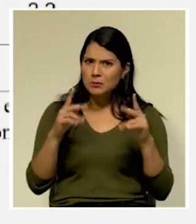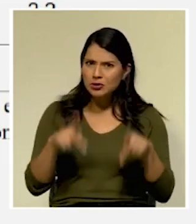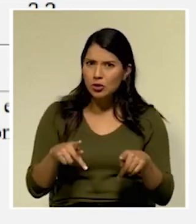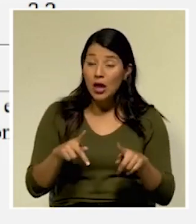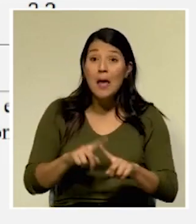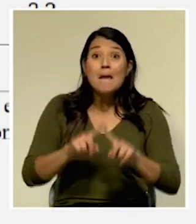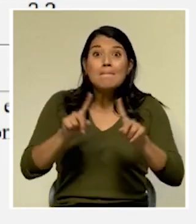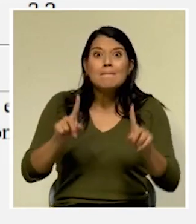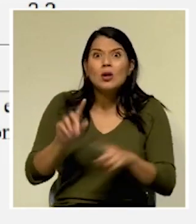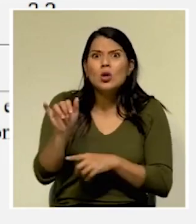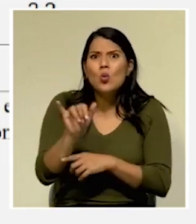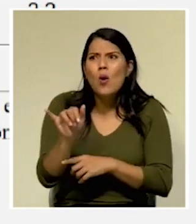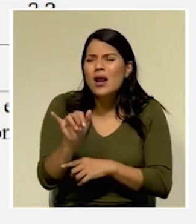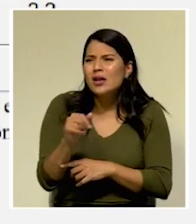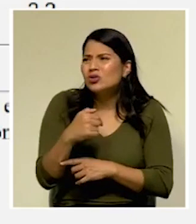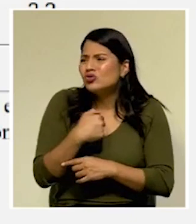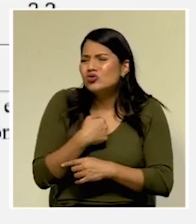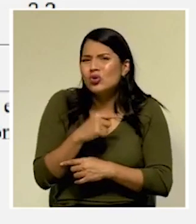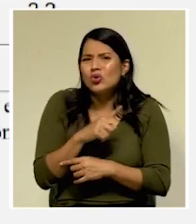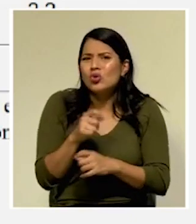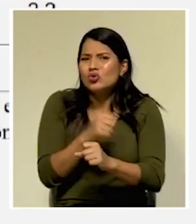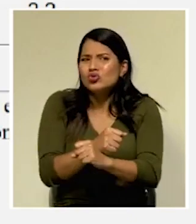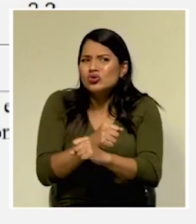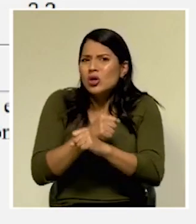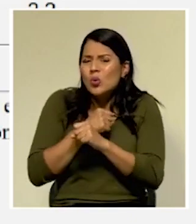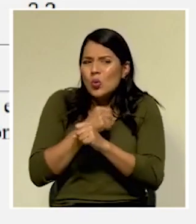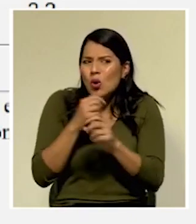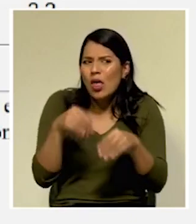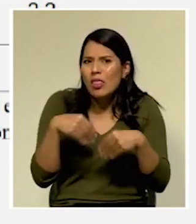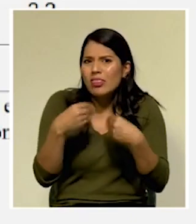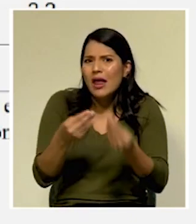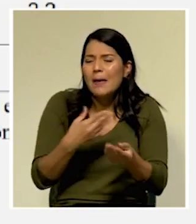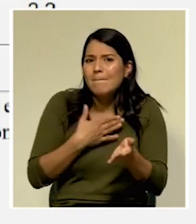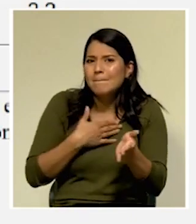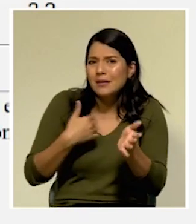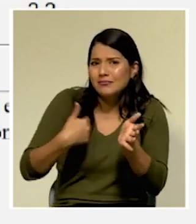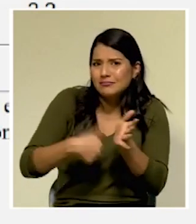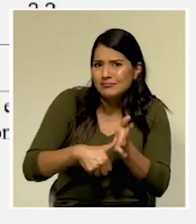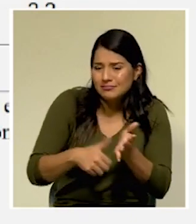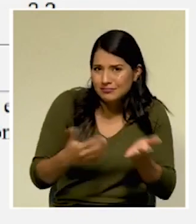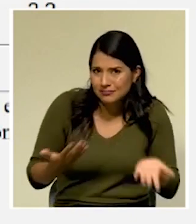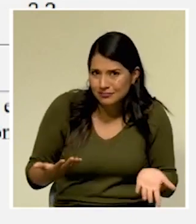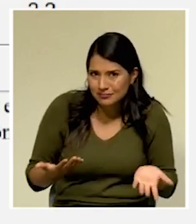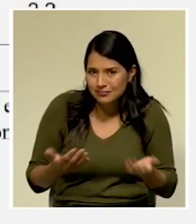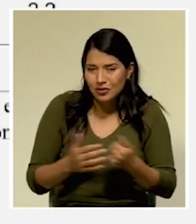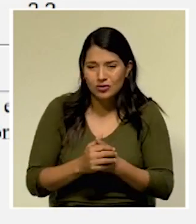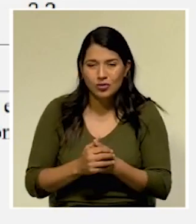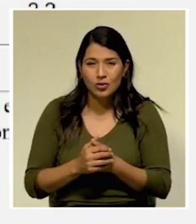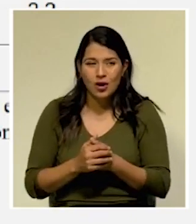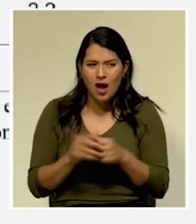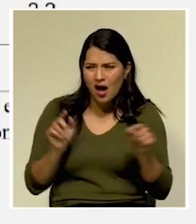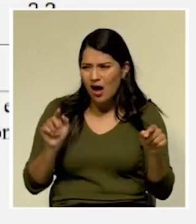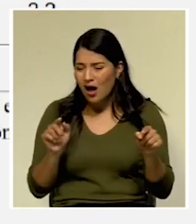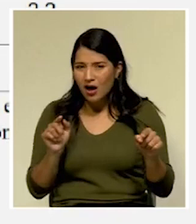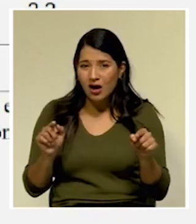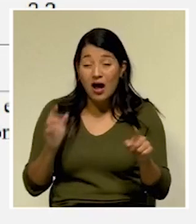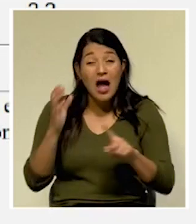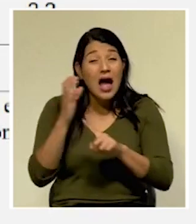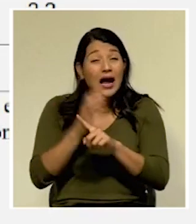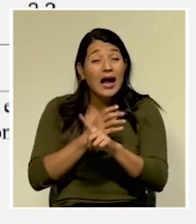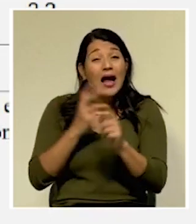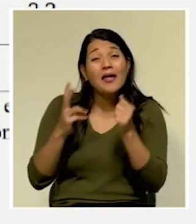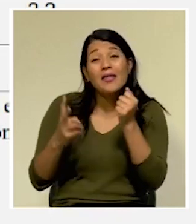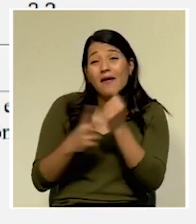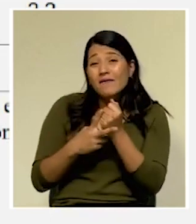seguro de darle mi adhesión a uno de ellos. Cada vez es menos la gente que dice